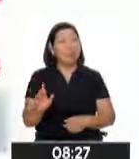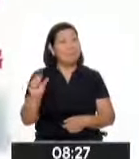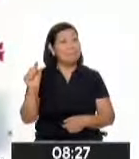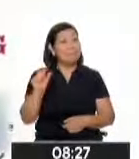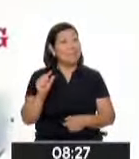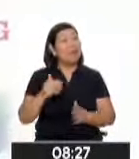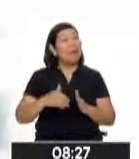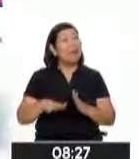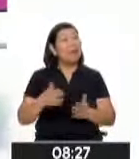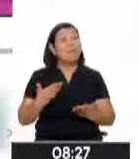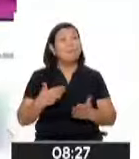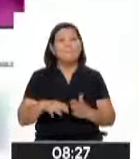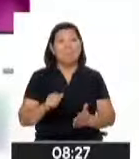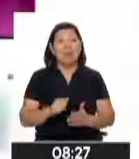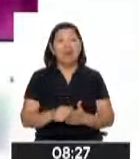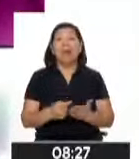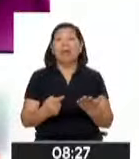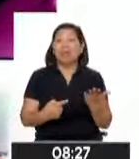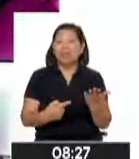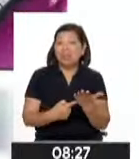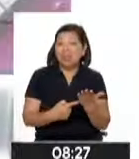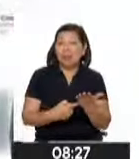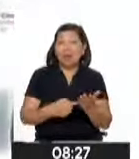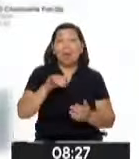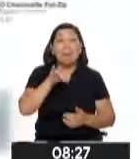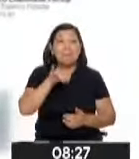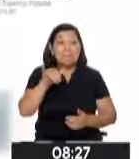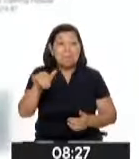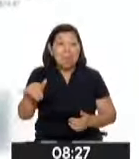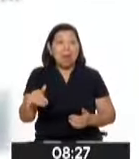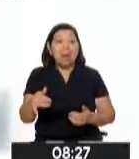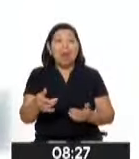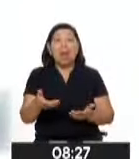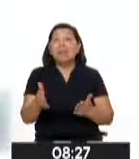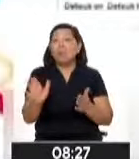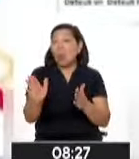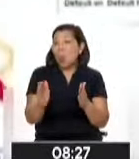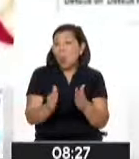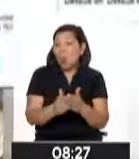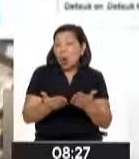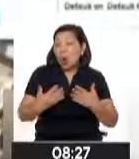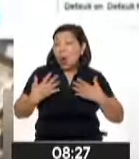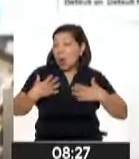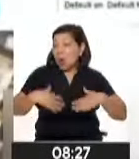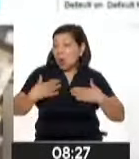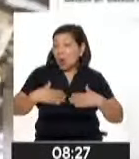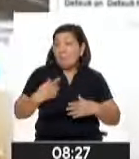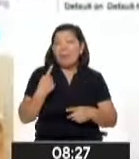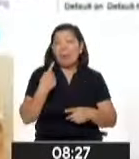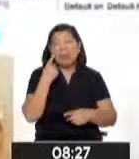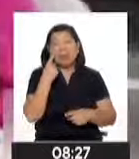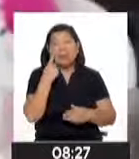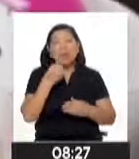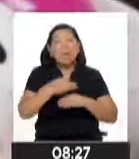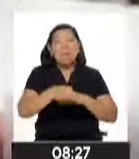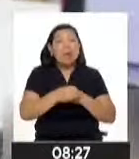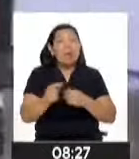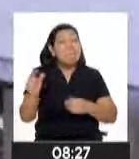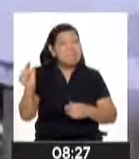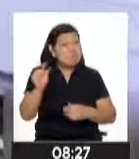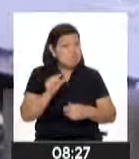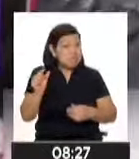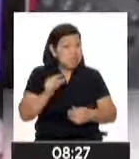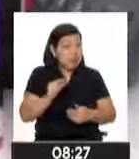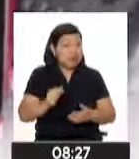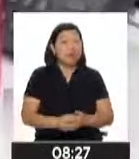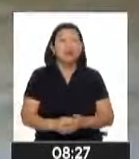destacadas se encuentran tecnología, viajes, productos para el hogar y ropa. Y para conocer las promociones y comprar de